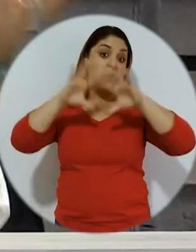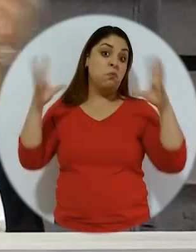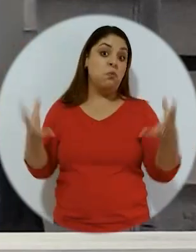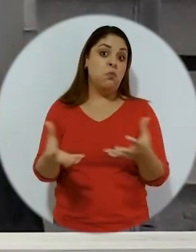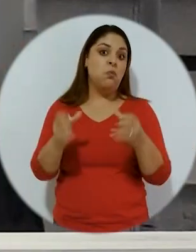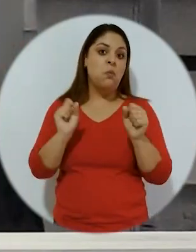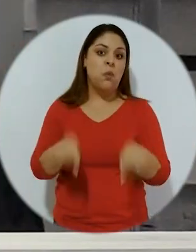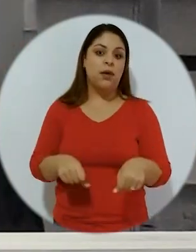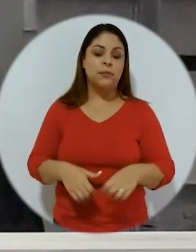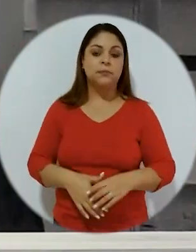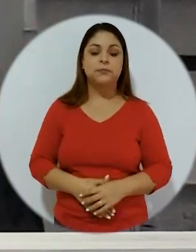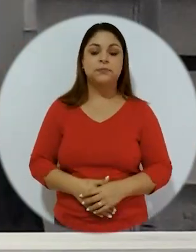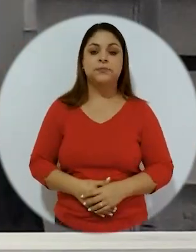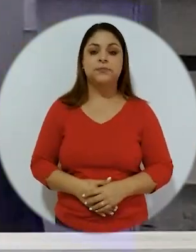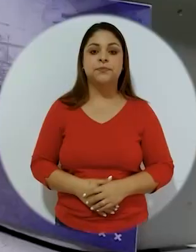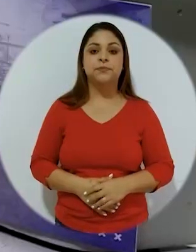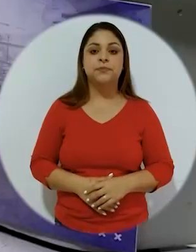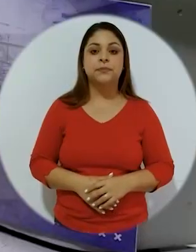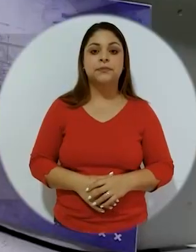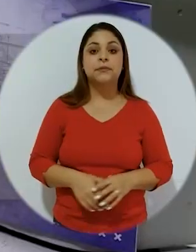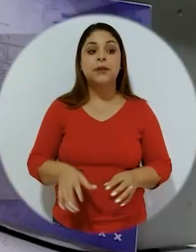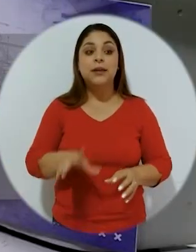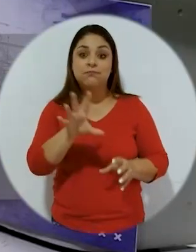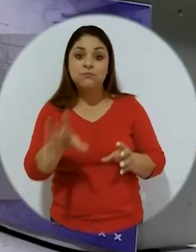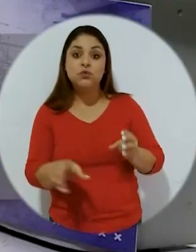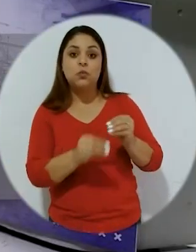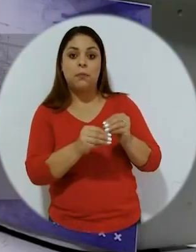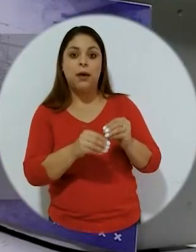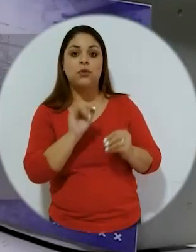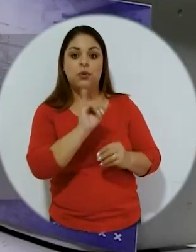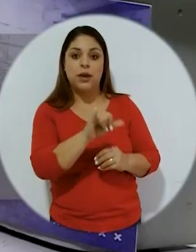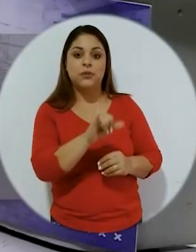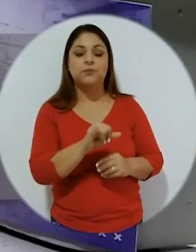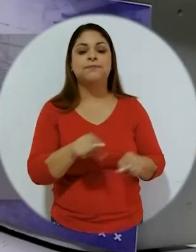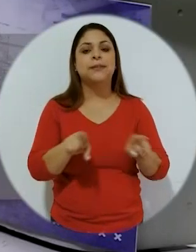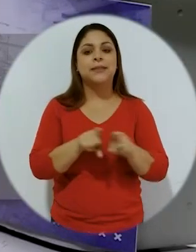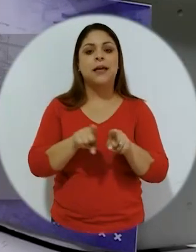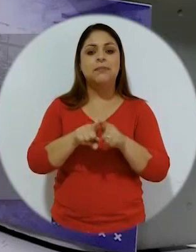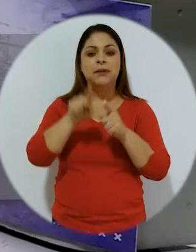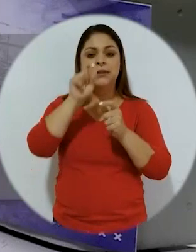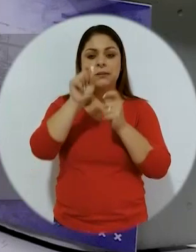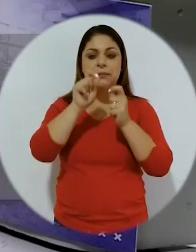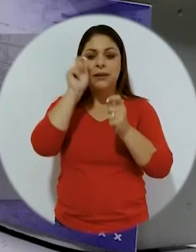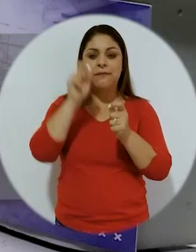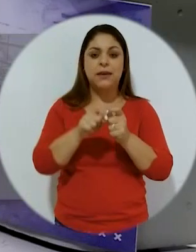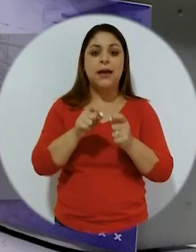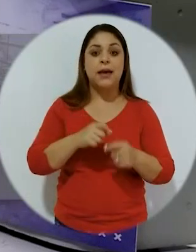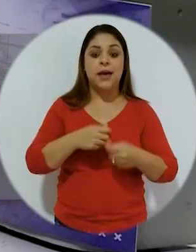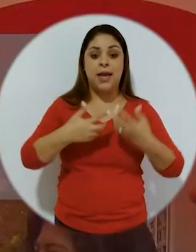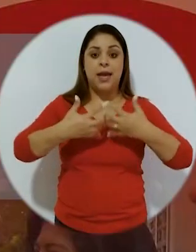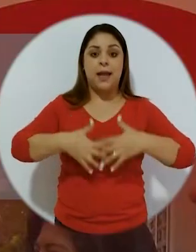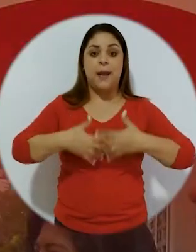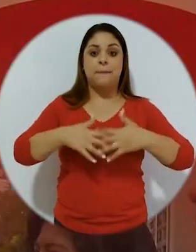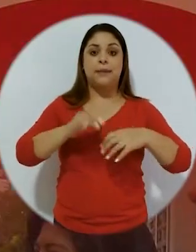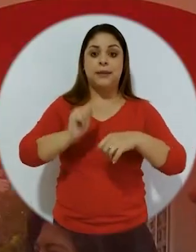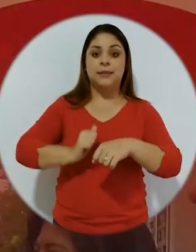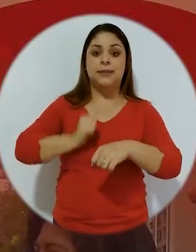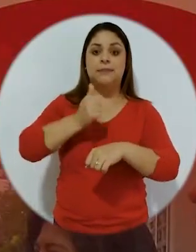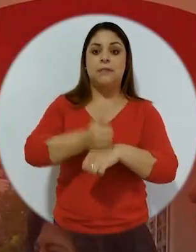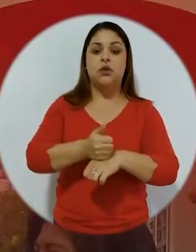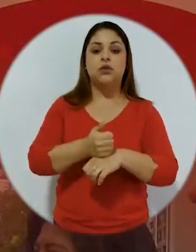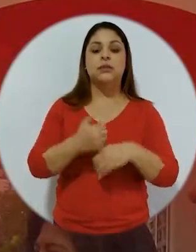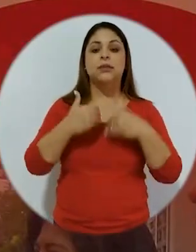regional y global. Bueno, sí, sumado a lo que está diciendo Ana Francis, específicamente, aquellos bioemprendimientos que